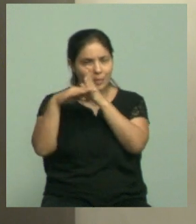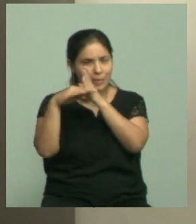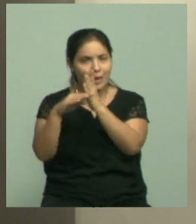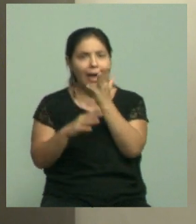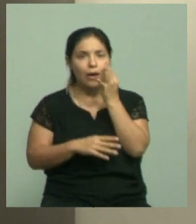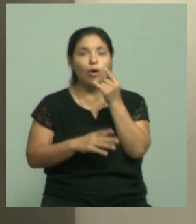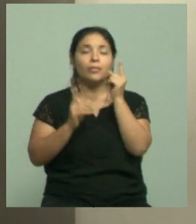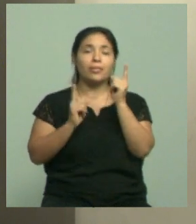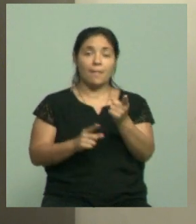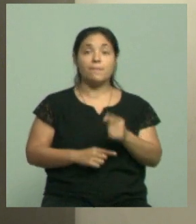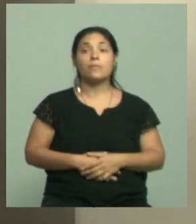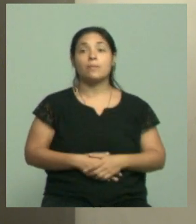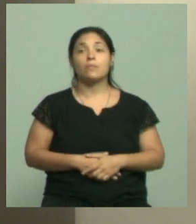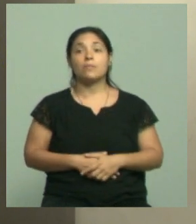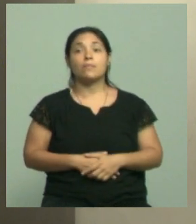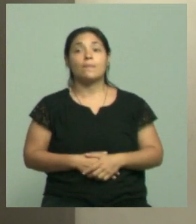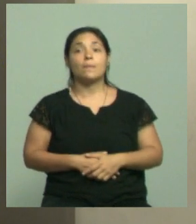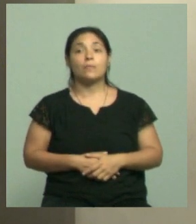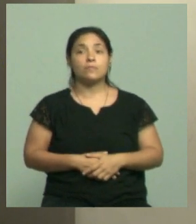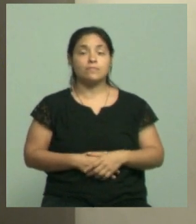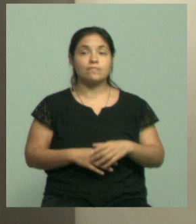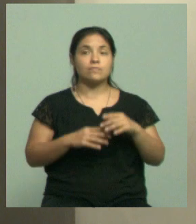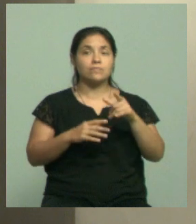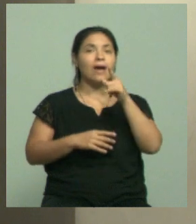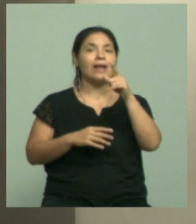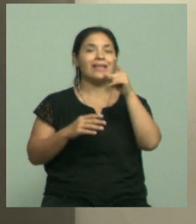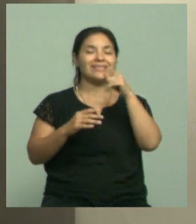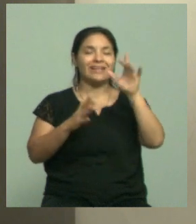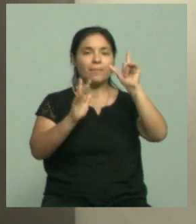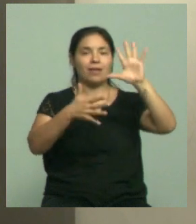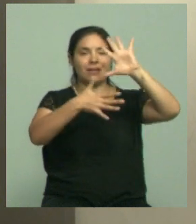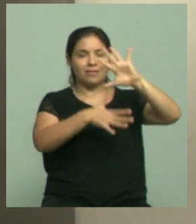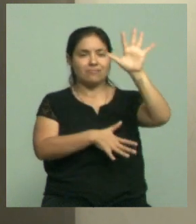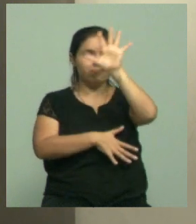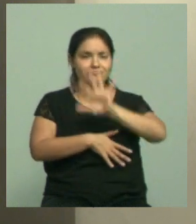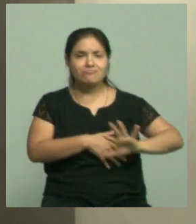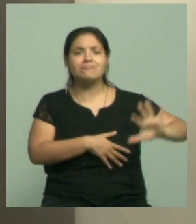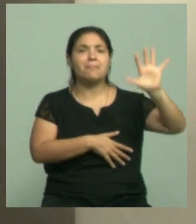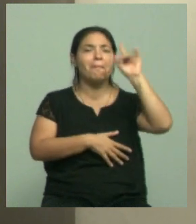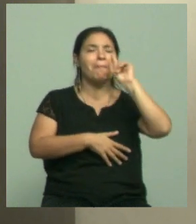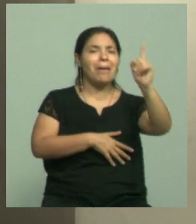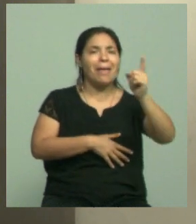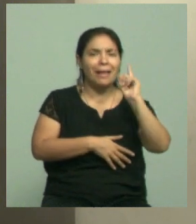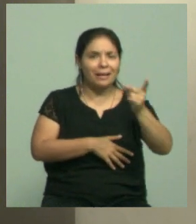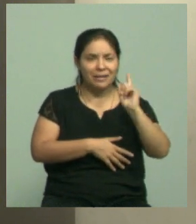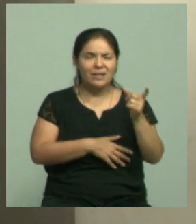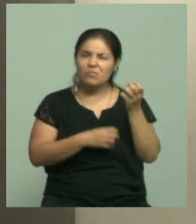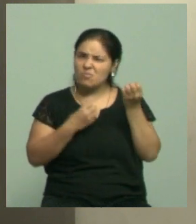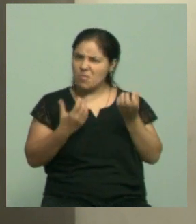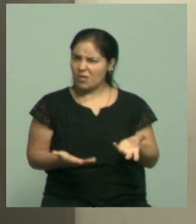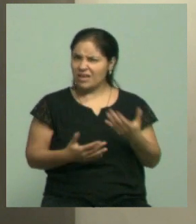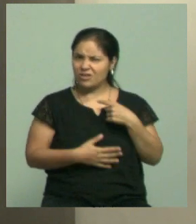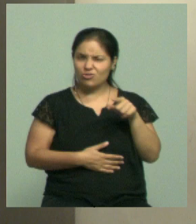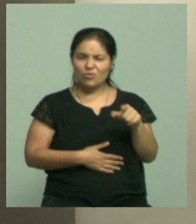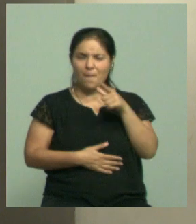últimas horas el presidente de que Occidente está en peligro. ¿Por qué esa necesidad por ahí de instalar esos mensajes que me parece no son acertados,